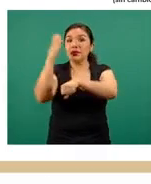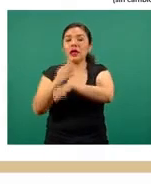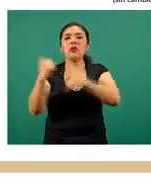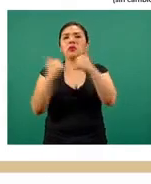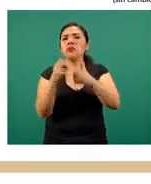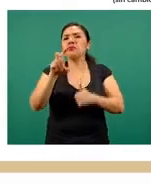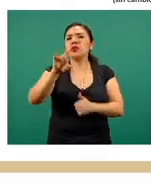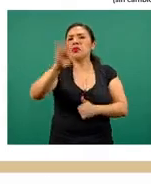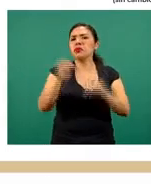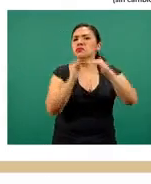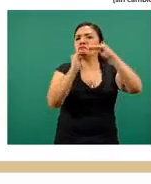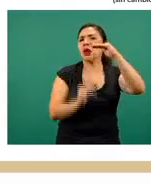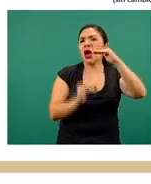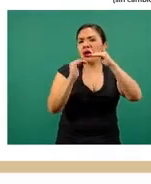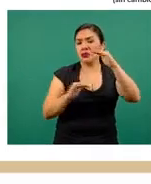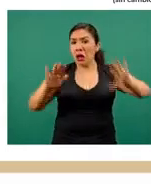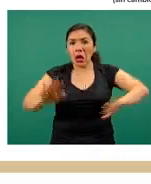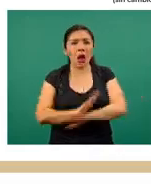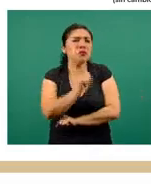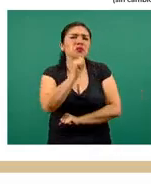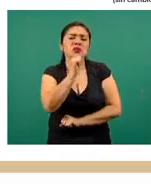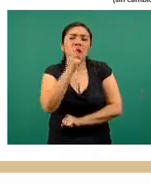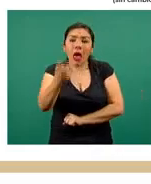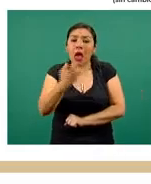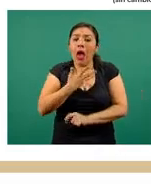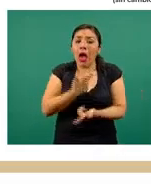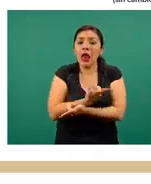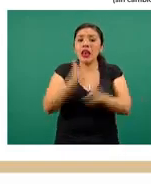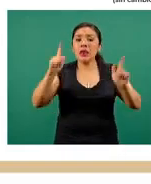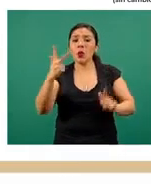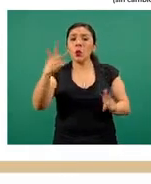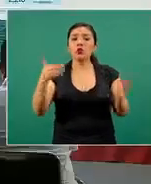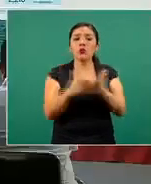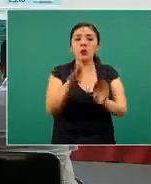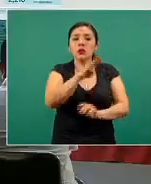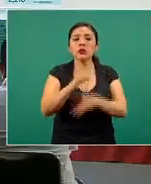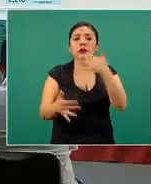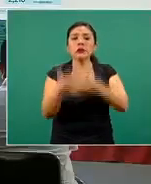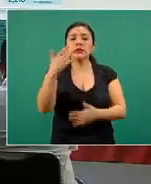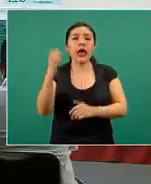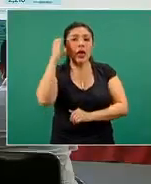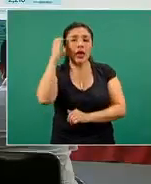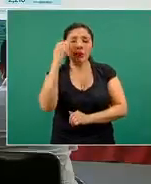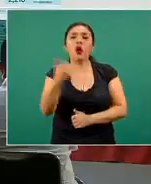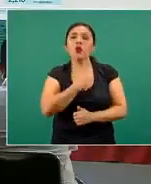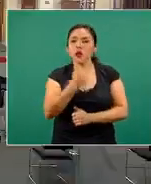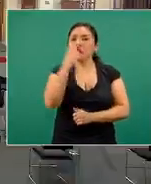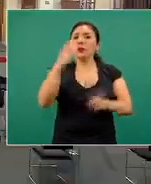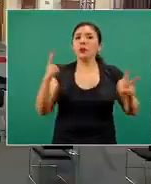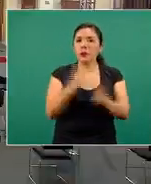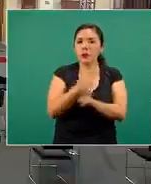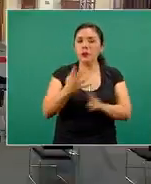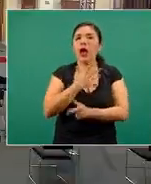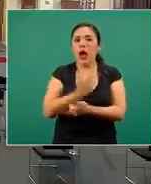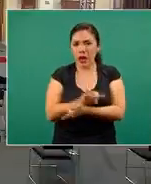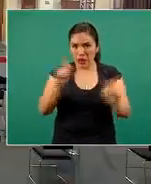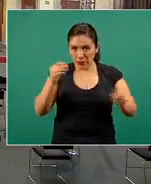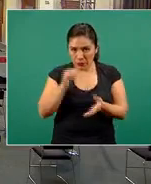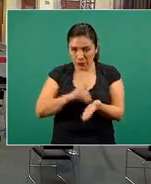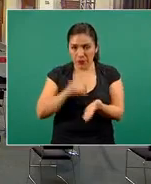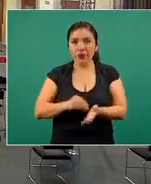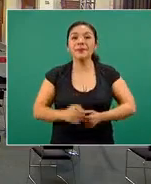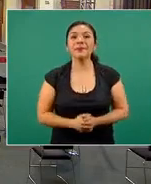movimientos para la ocupación nacional, lo cual nos deja 8.915 camas con ventilador disponibles. Sería la actualización de este